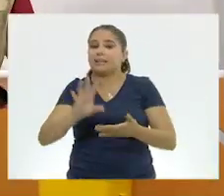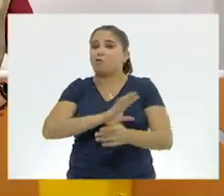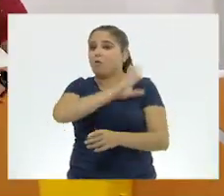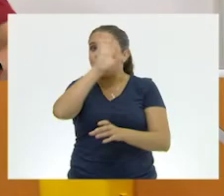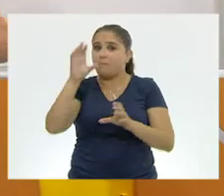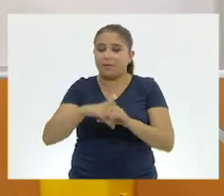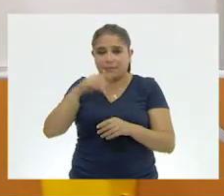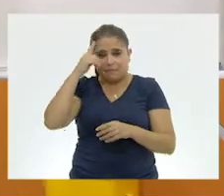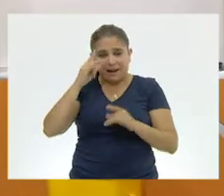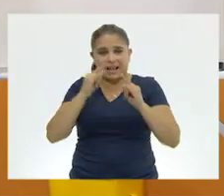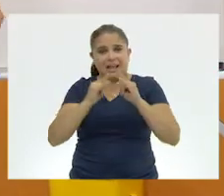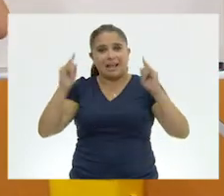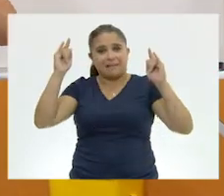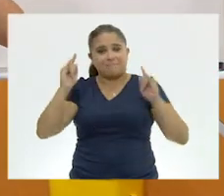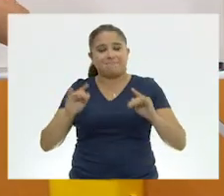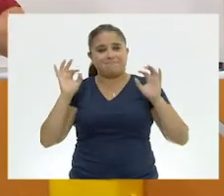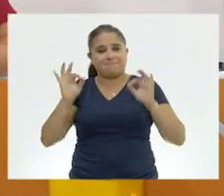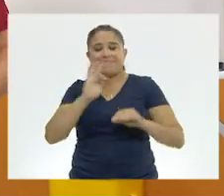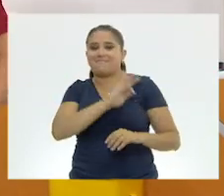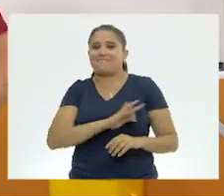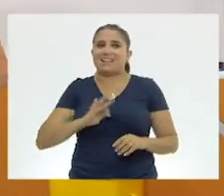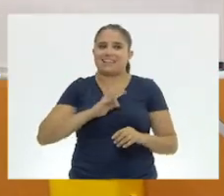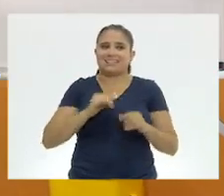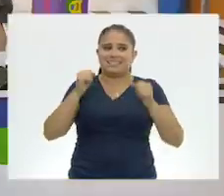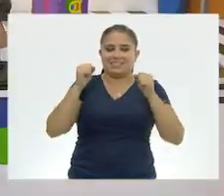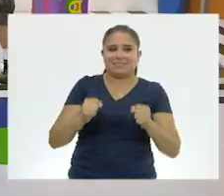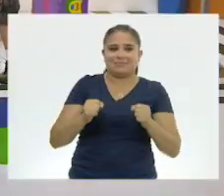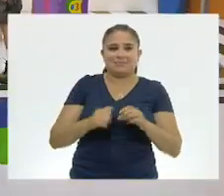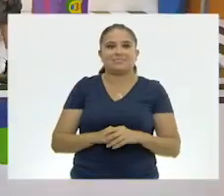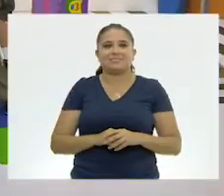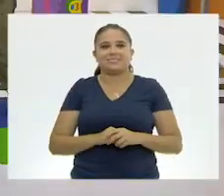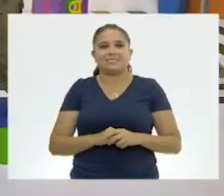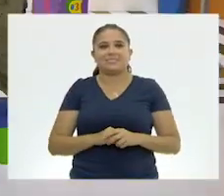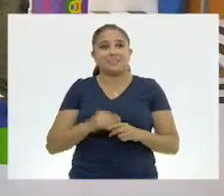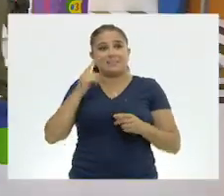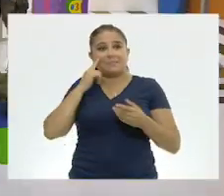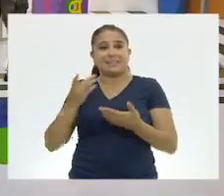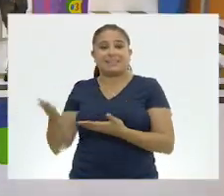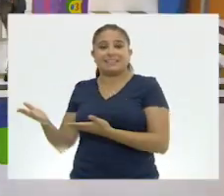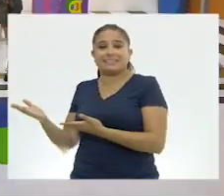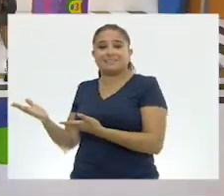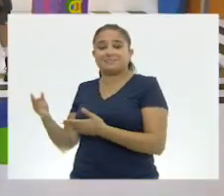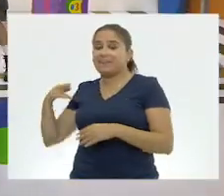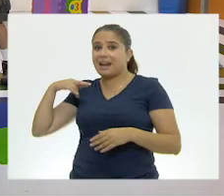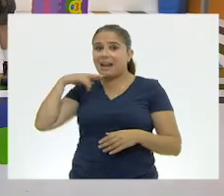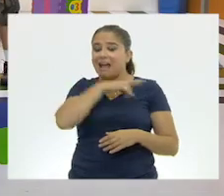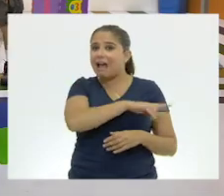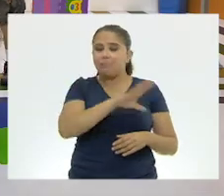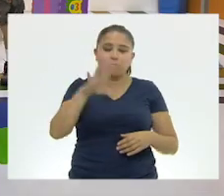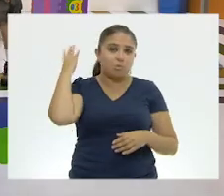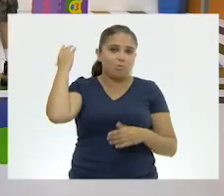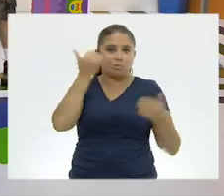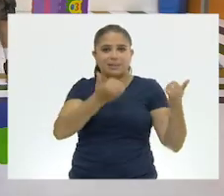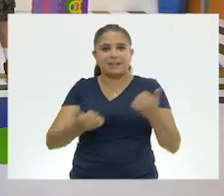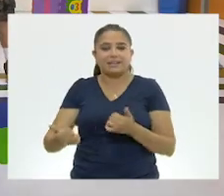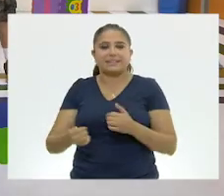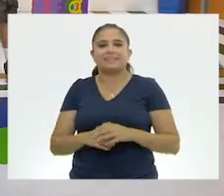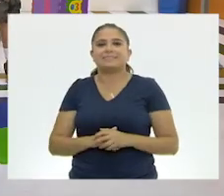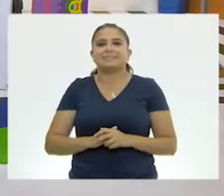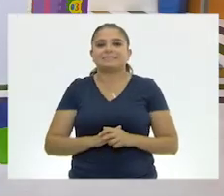necesario para poder tener un campamento feliz y seguro. ¡Mira, tío! ¡Ah, ya llegó Adriana! ¡Ah, qué rápida!